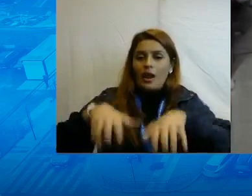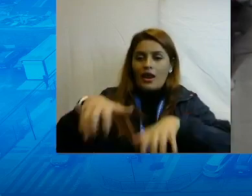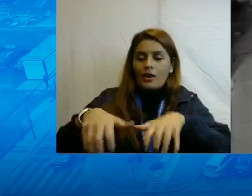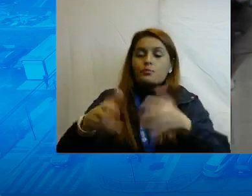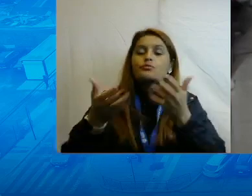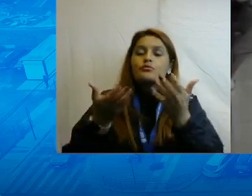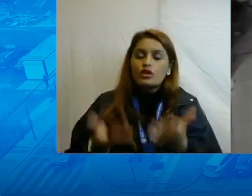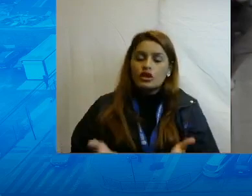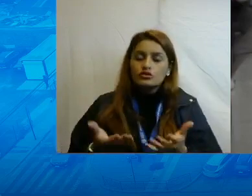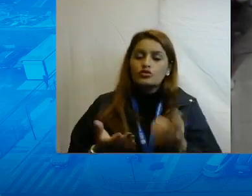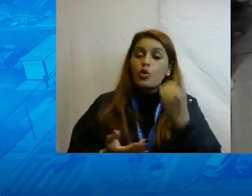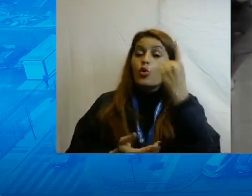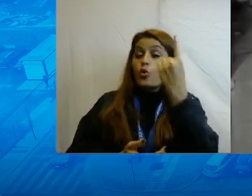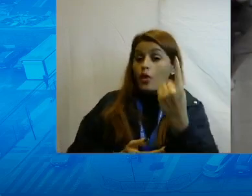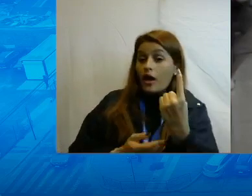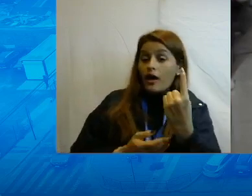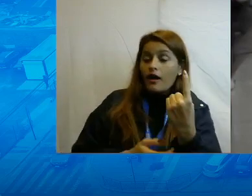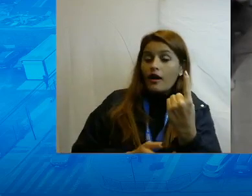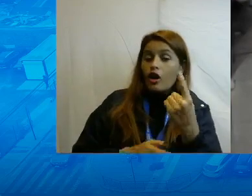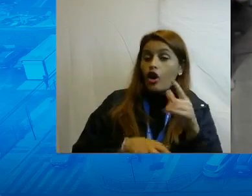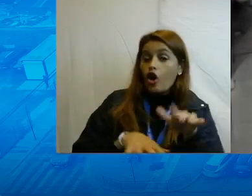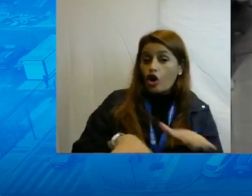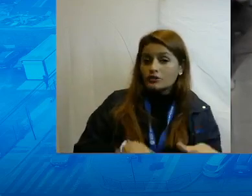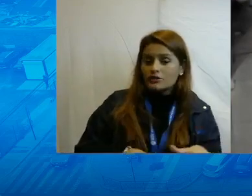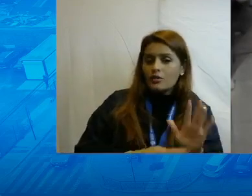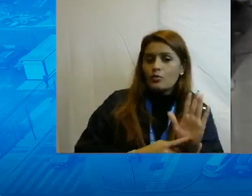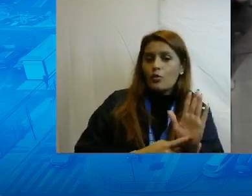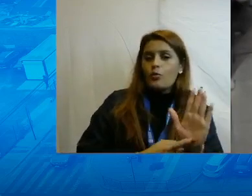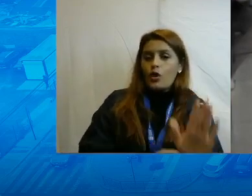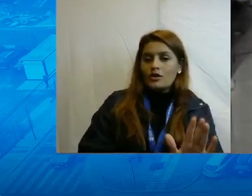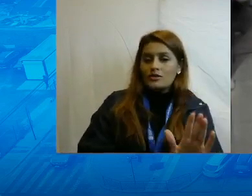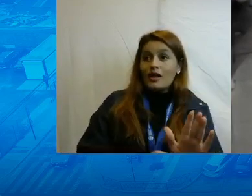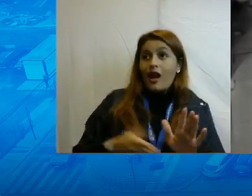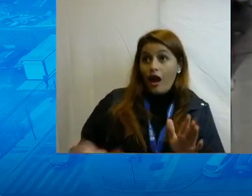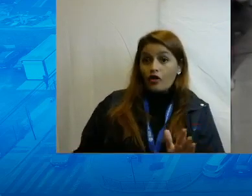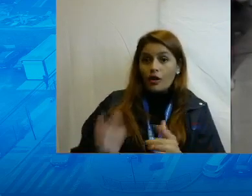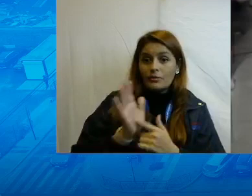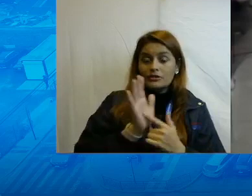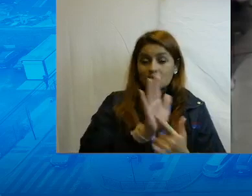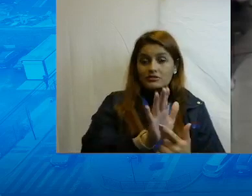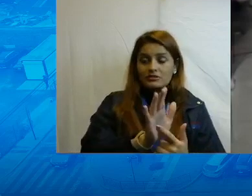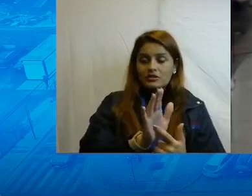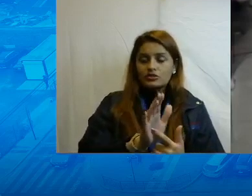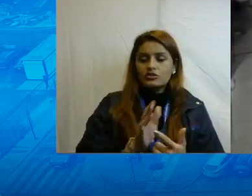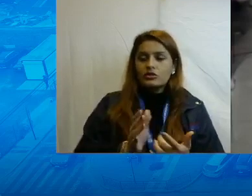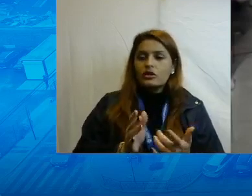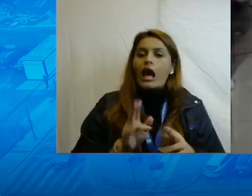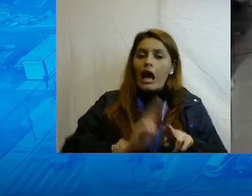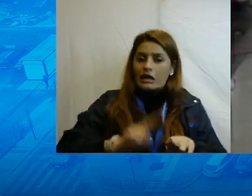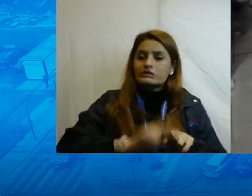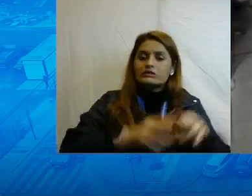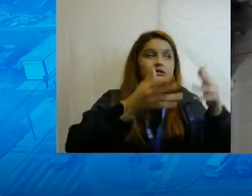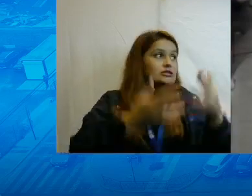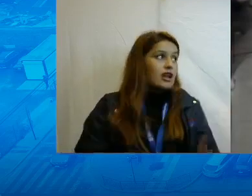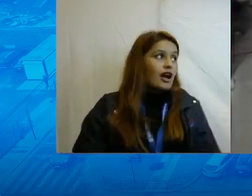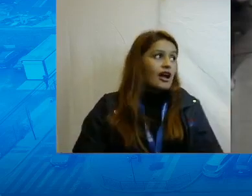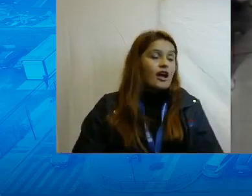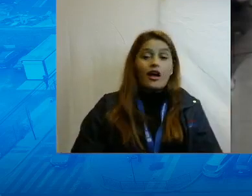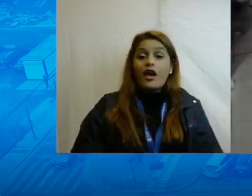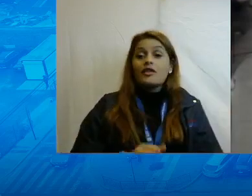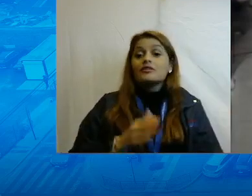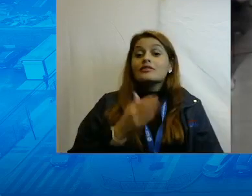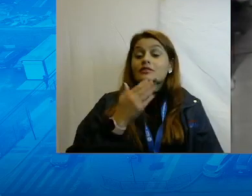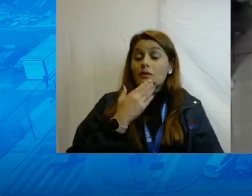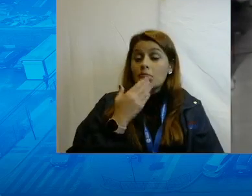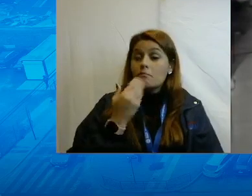lo mismo, una cosa es lo que se muestra justamente en esta presentación, que es lo que se ha realizado. Aún